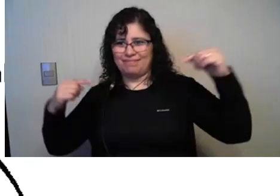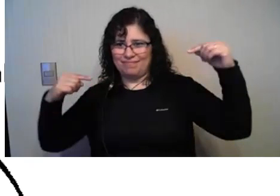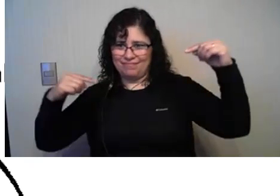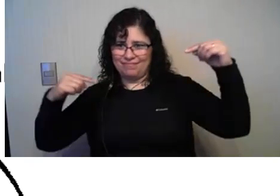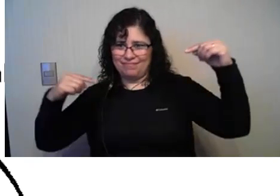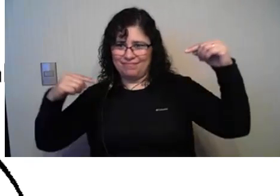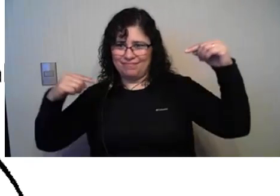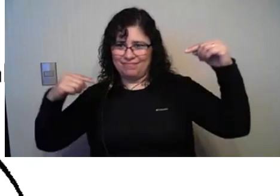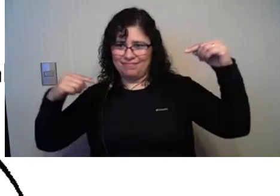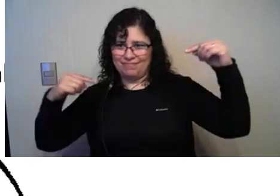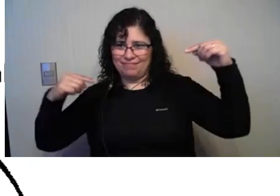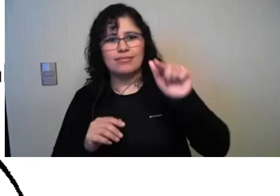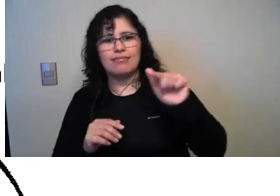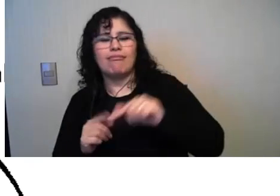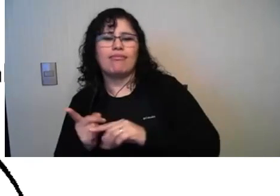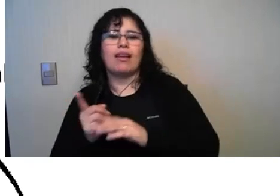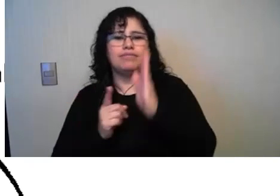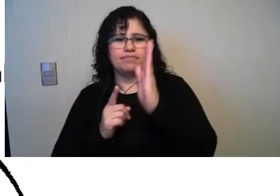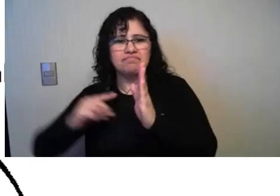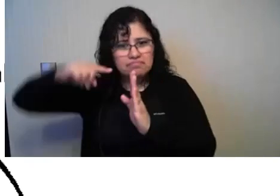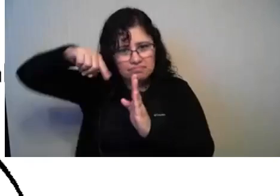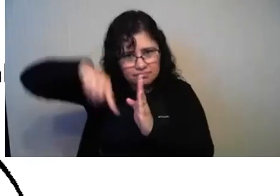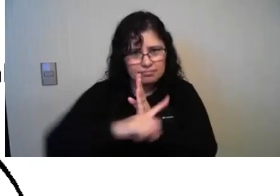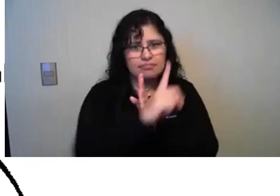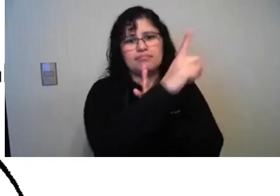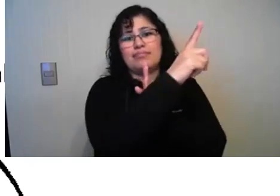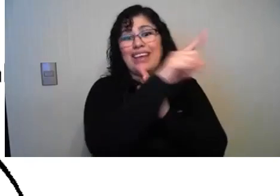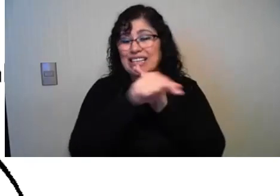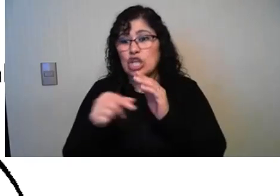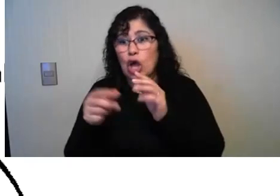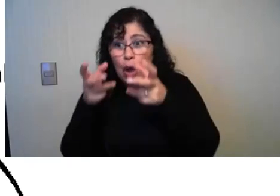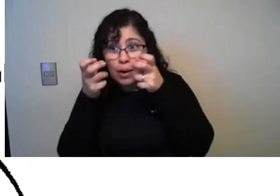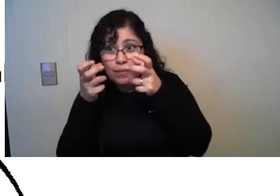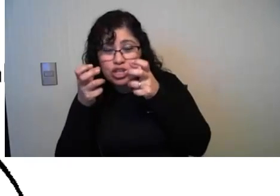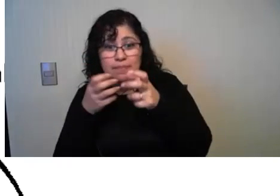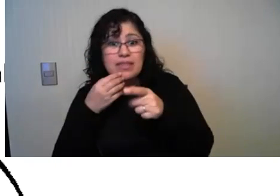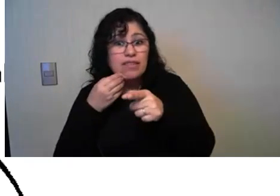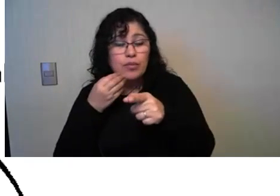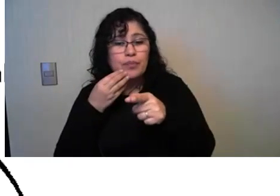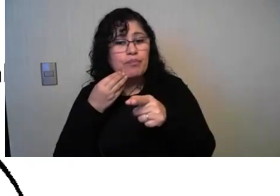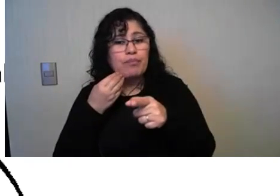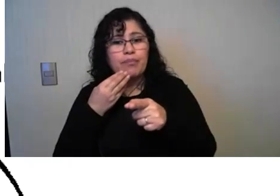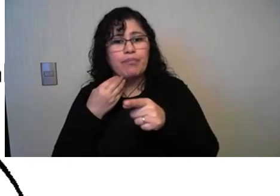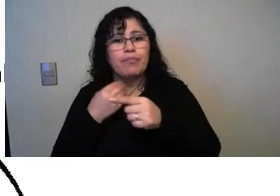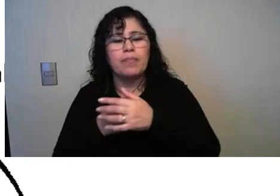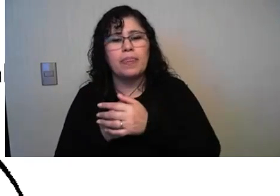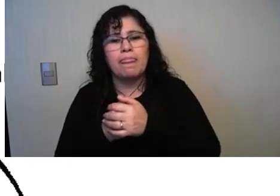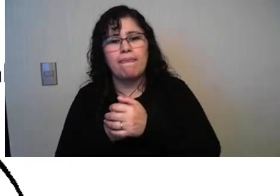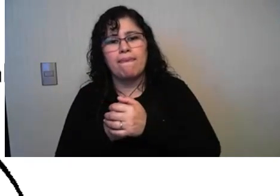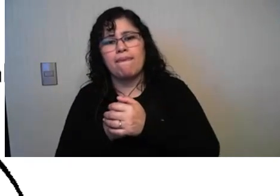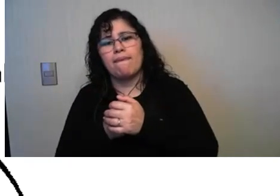cruzado. Como sabemos que este es el centro propioceptivo, ¿ya? Que